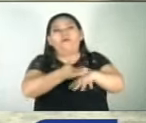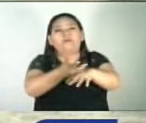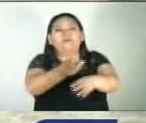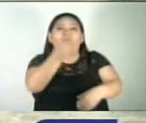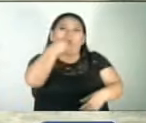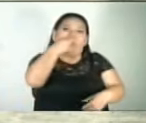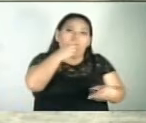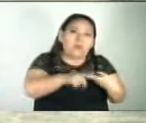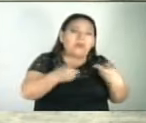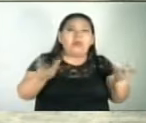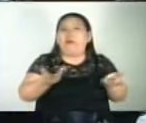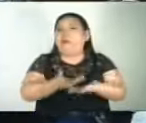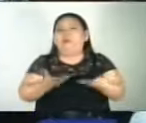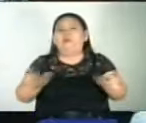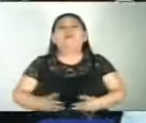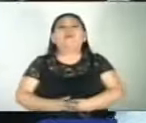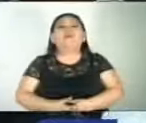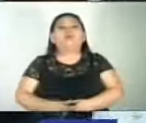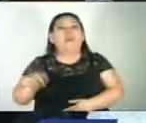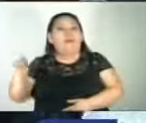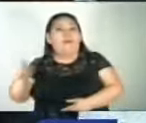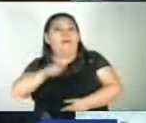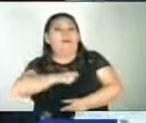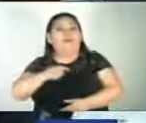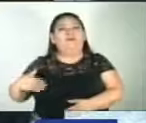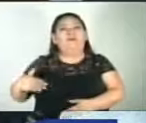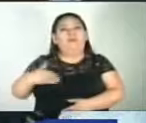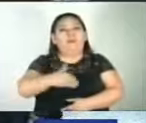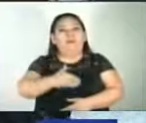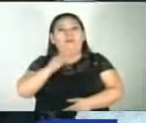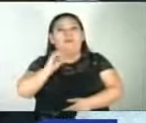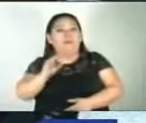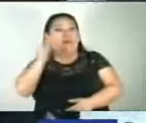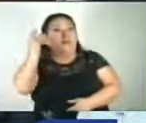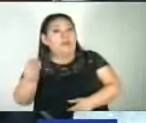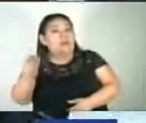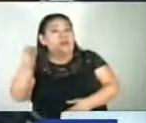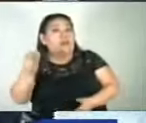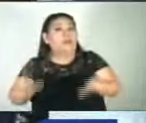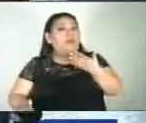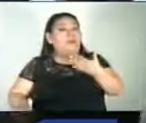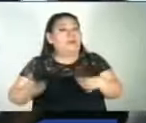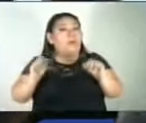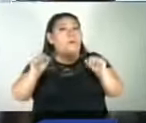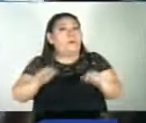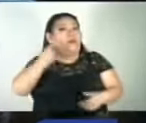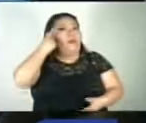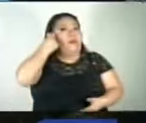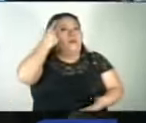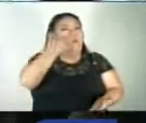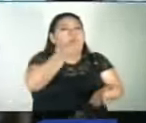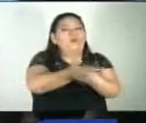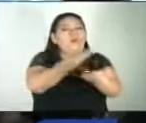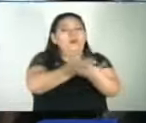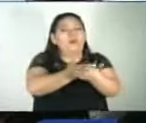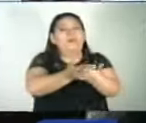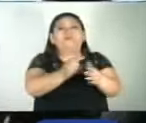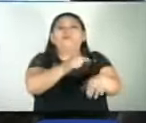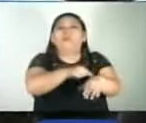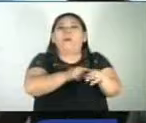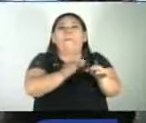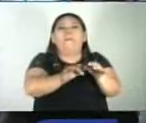alimentos, el traslado de una serie de cosas. El funcionario señala que en los próximos días podría presentarse la iniciativa para que se pueda